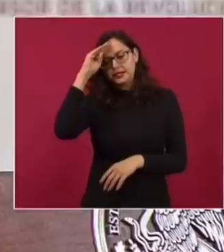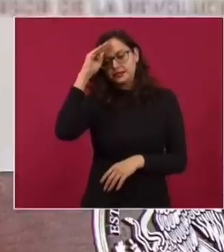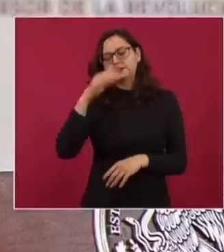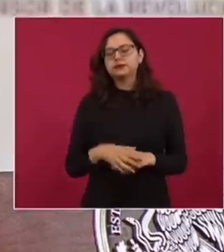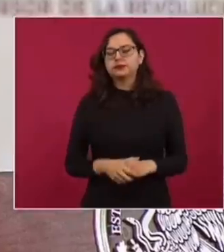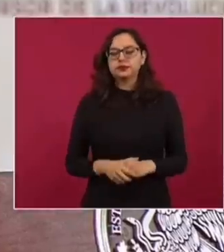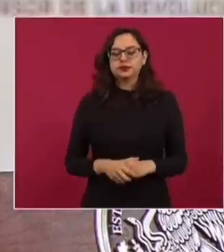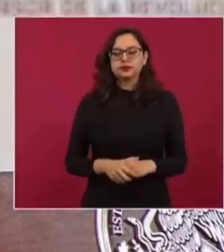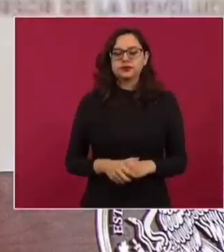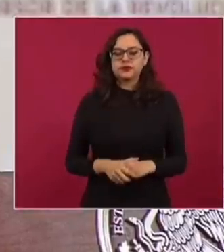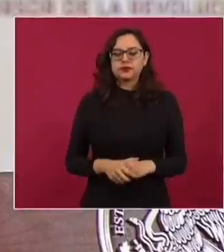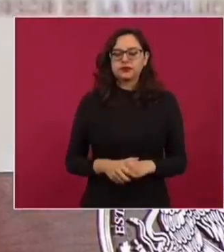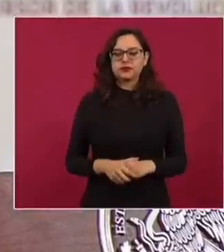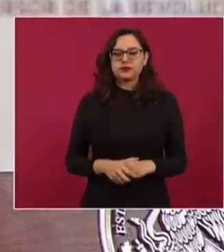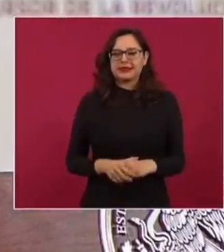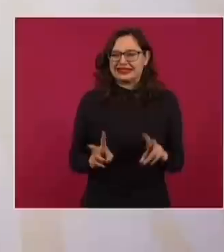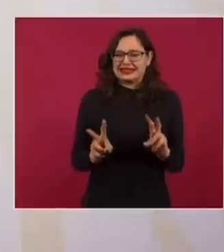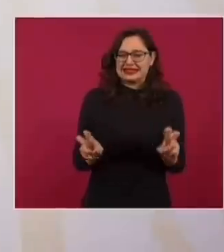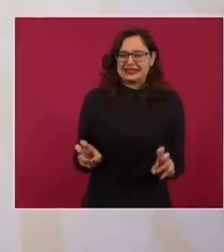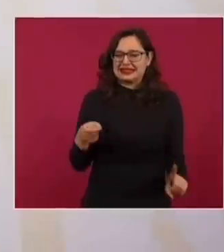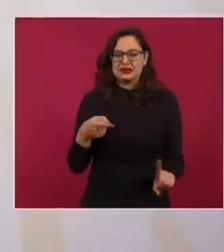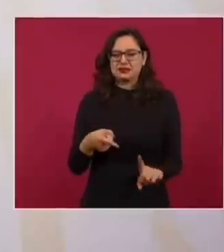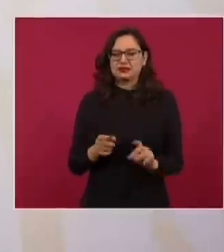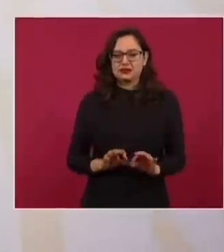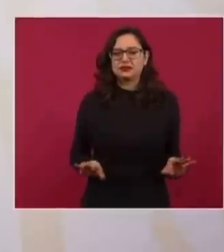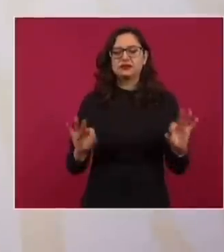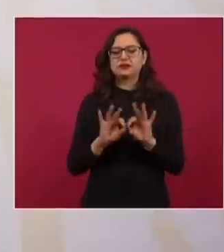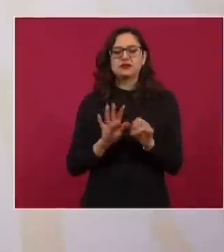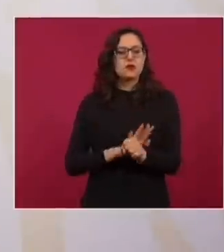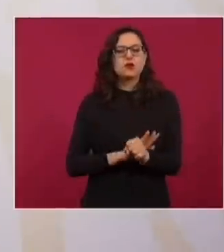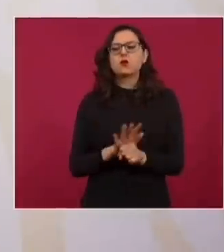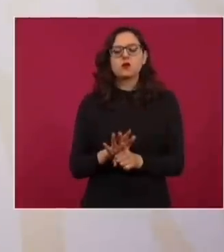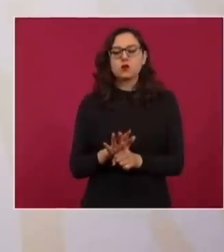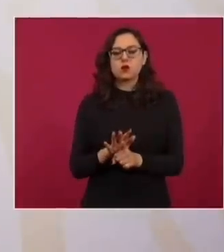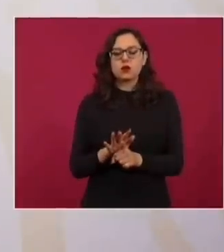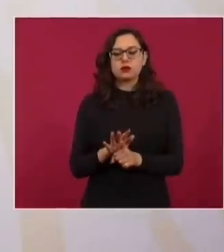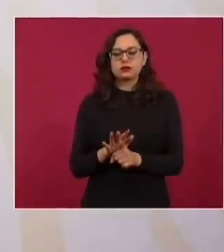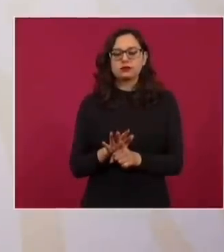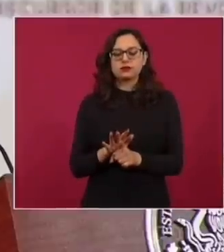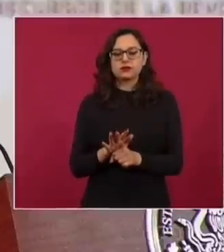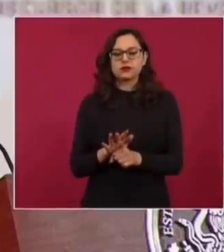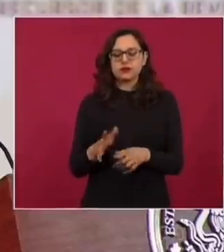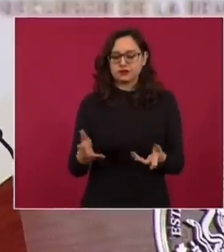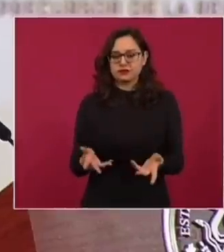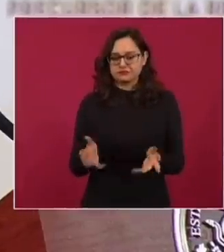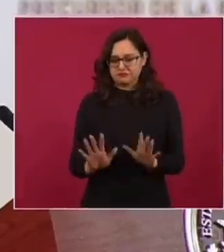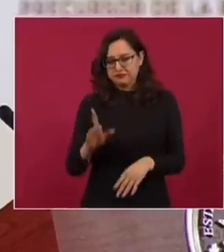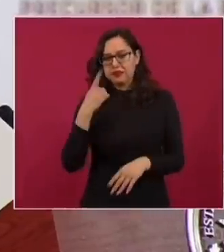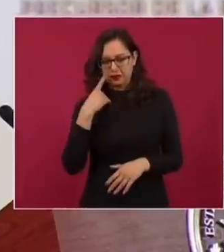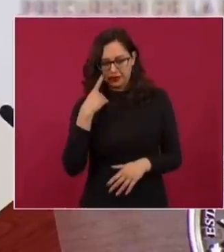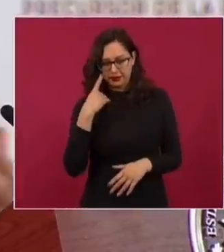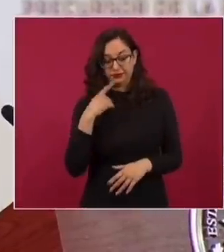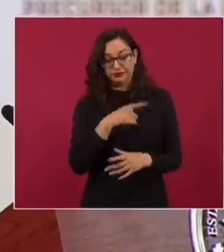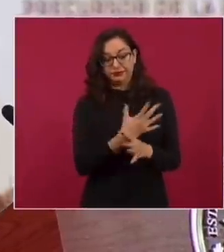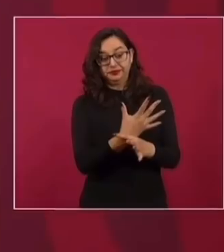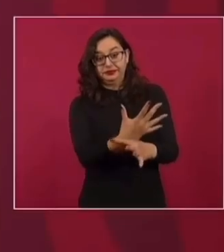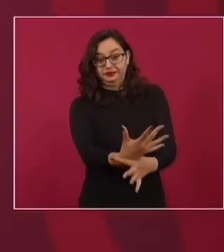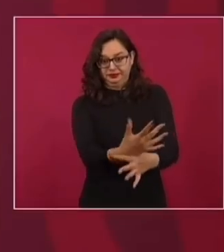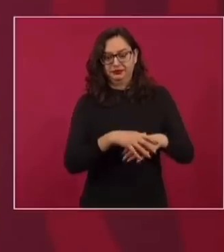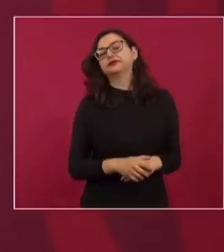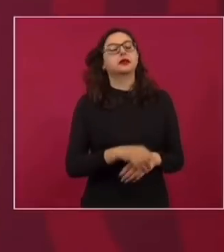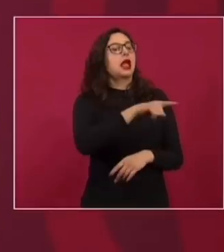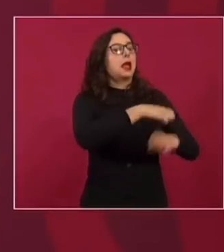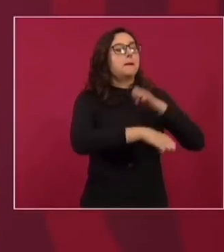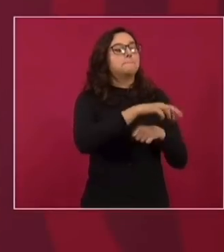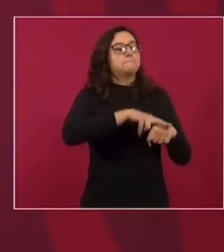lo elemental de que le doy contratos a una empresa que, si me preguntan cómo se